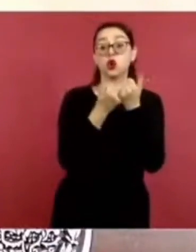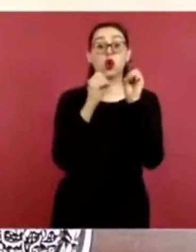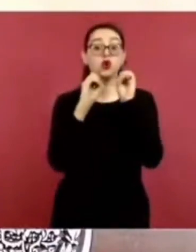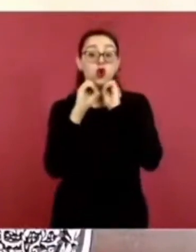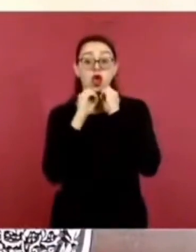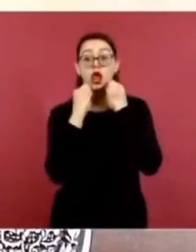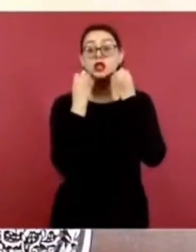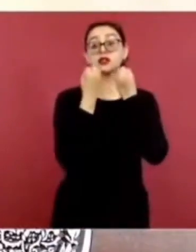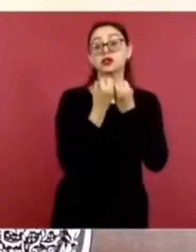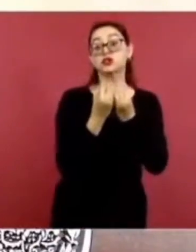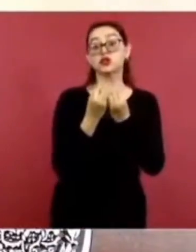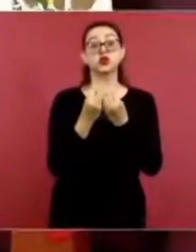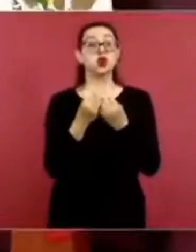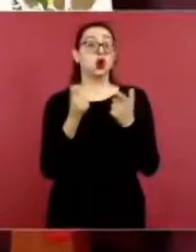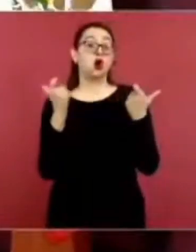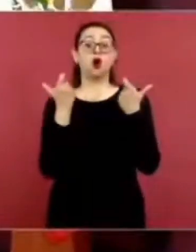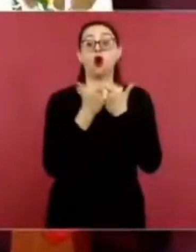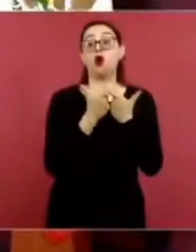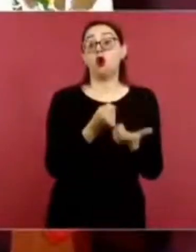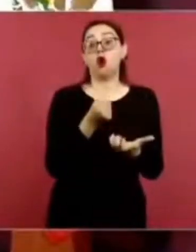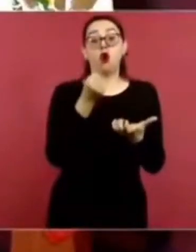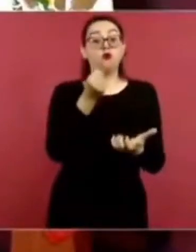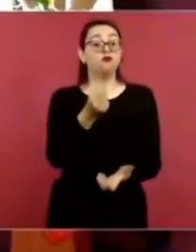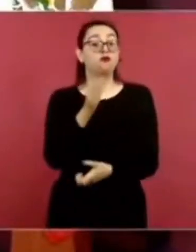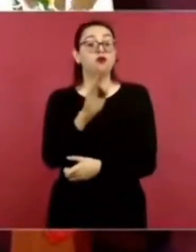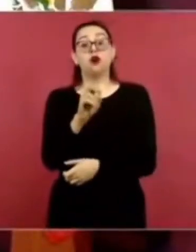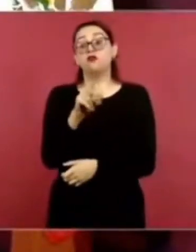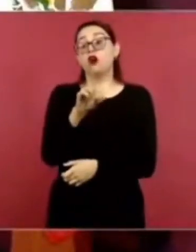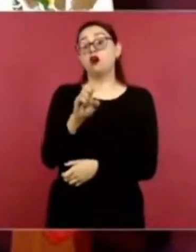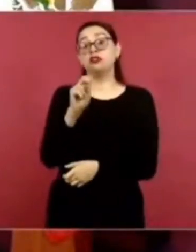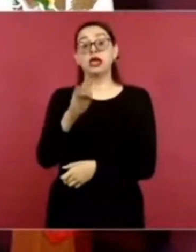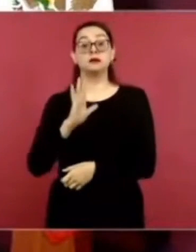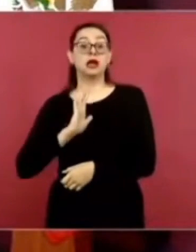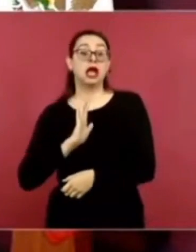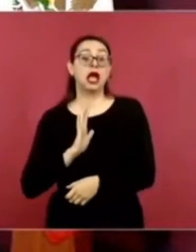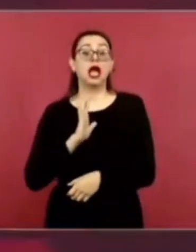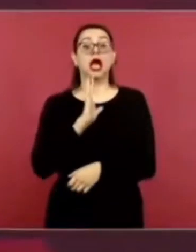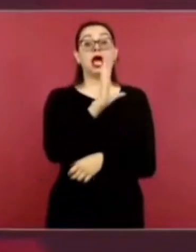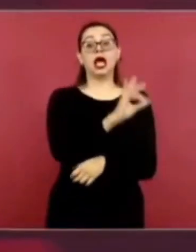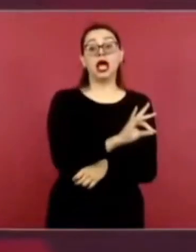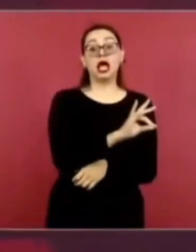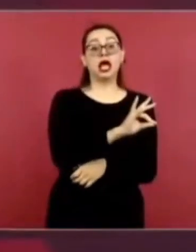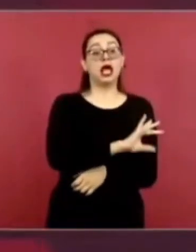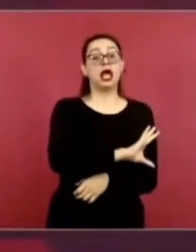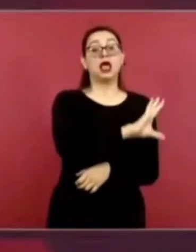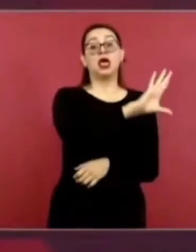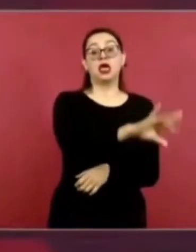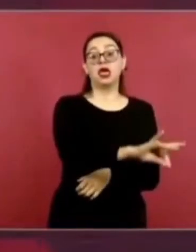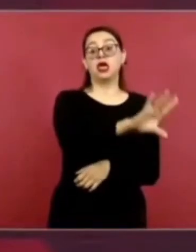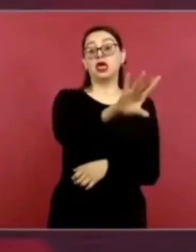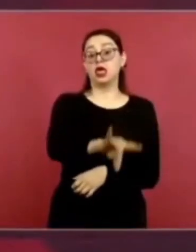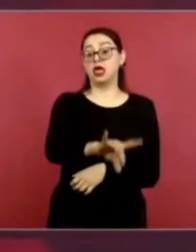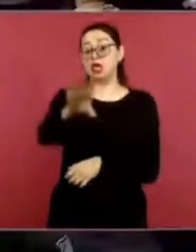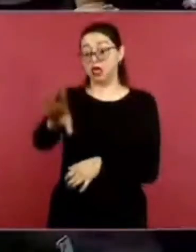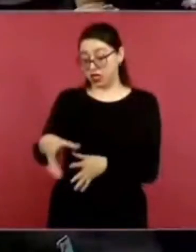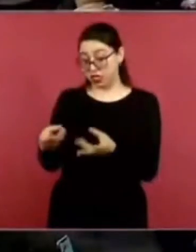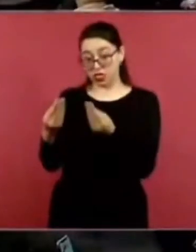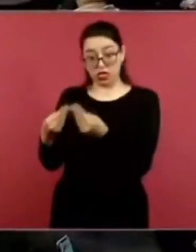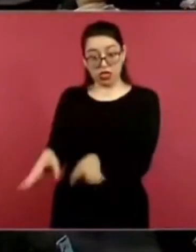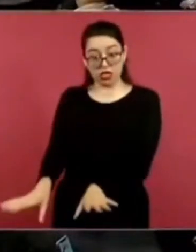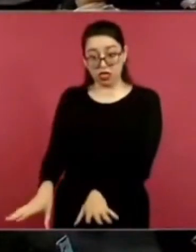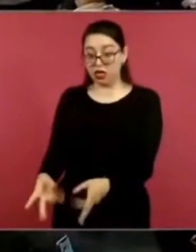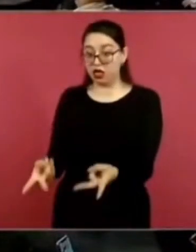hablaban del famoso Fonden, eso no llegaba, se lo robaban. ¿De los países extranjeros